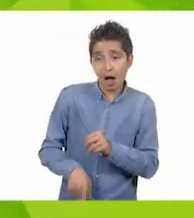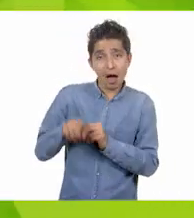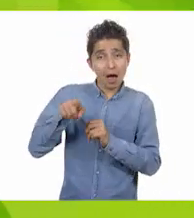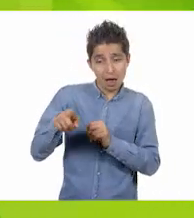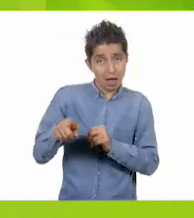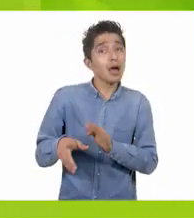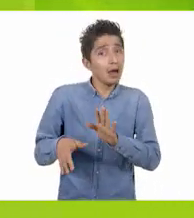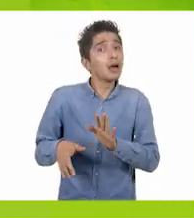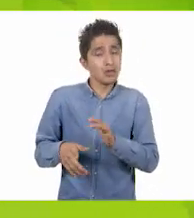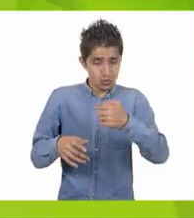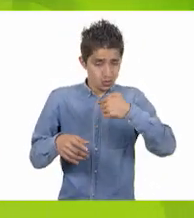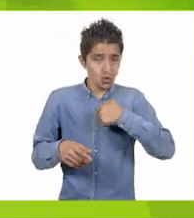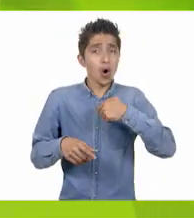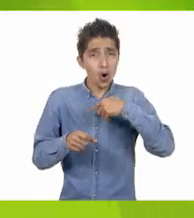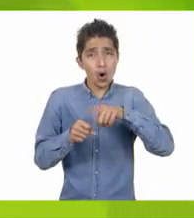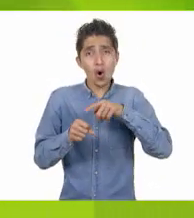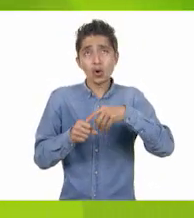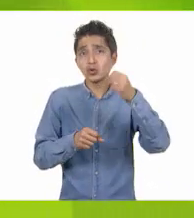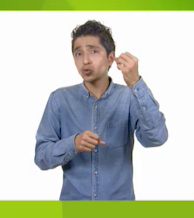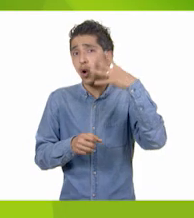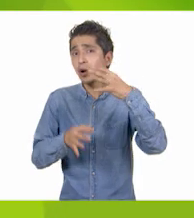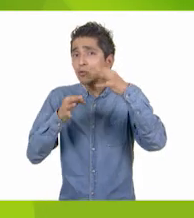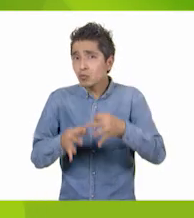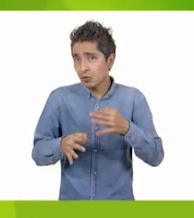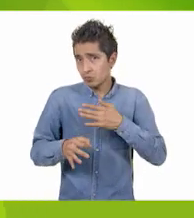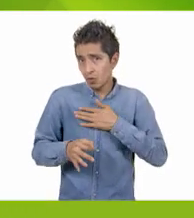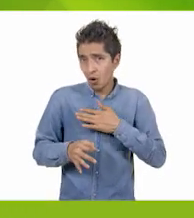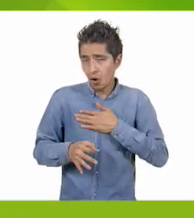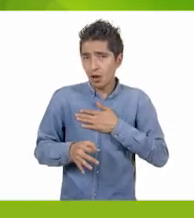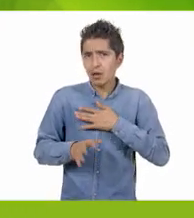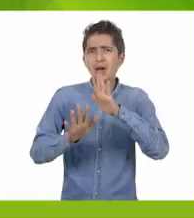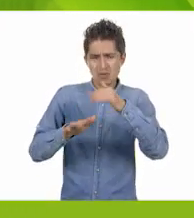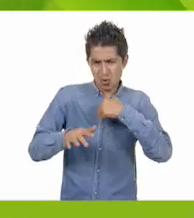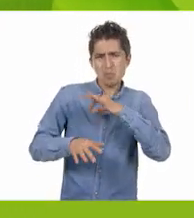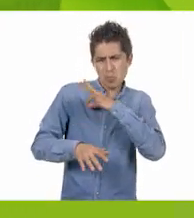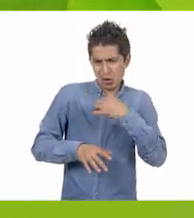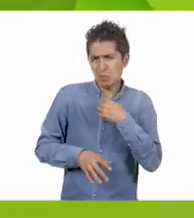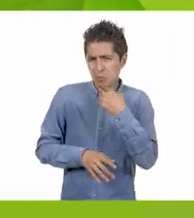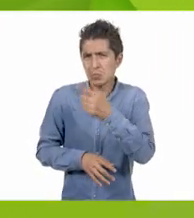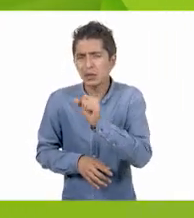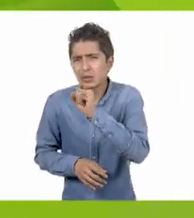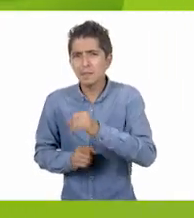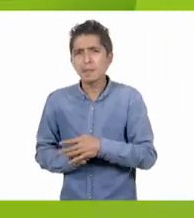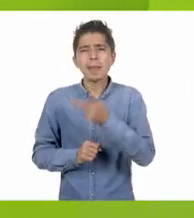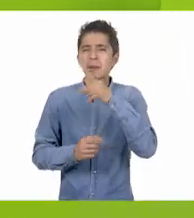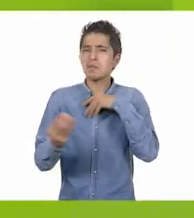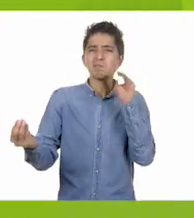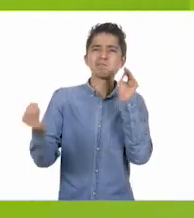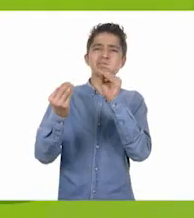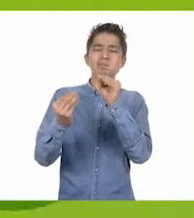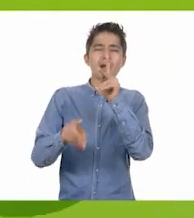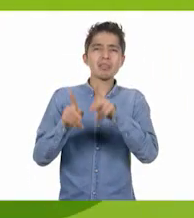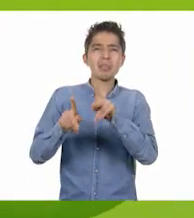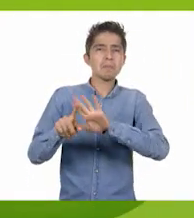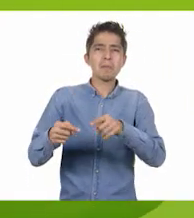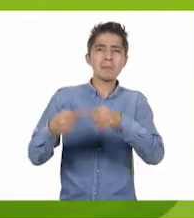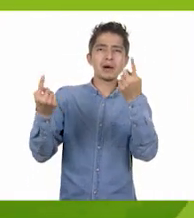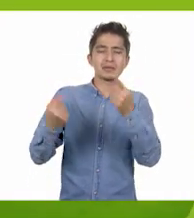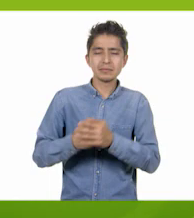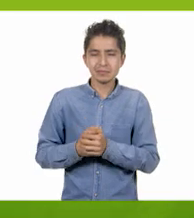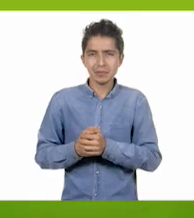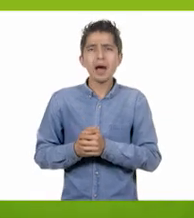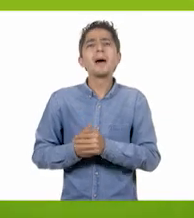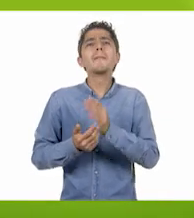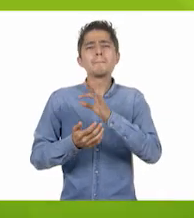yo soy el color del sol. Yo se lo diría, pero ya no nos hablamos. Además,